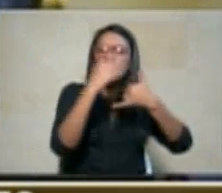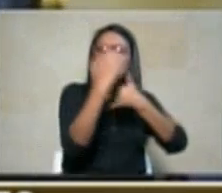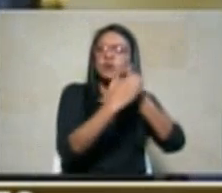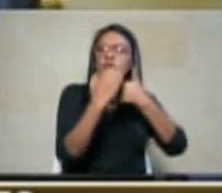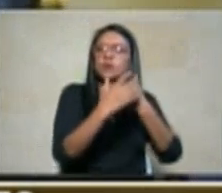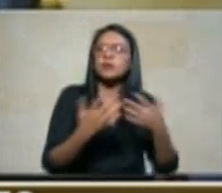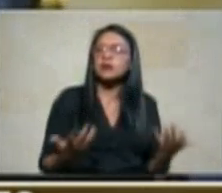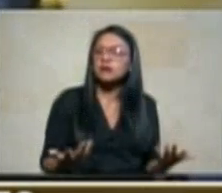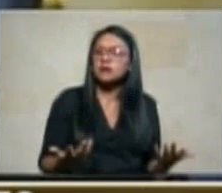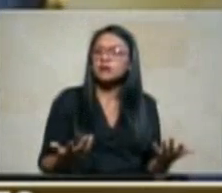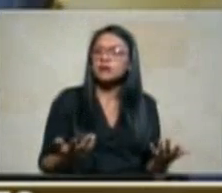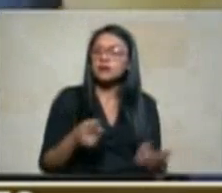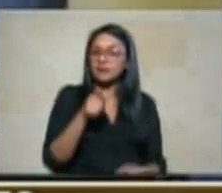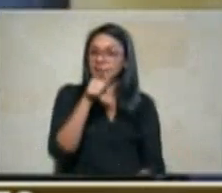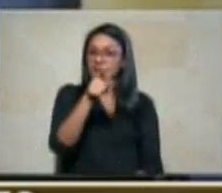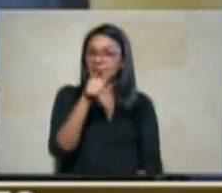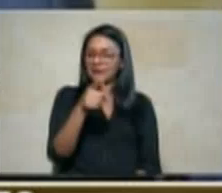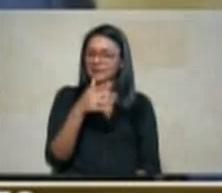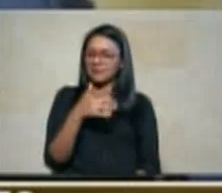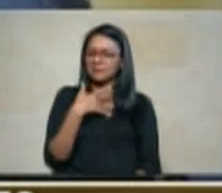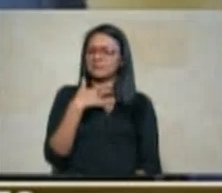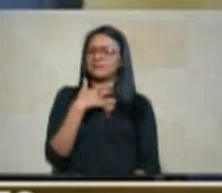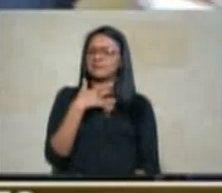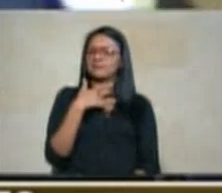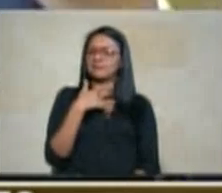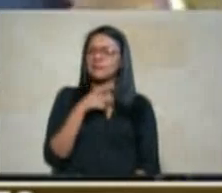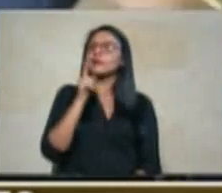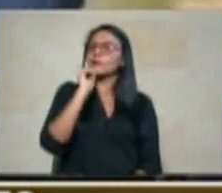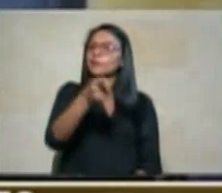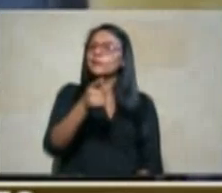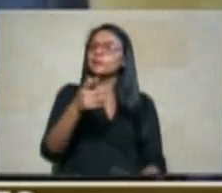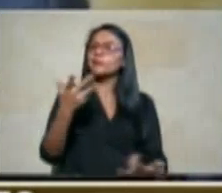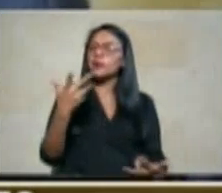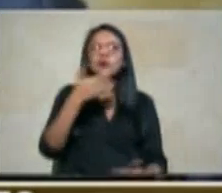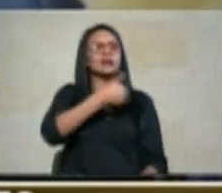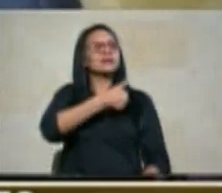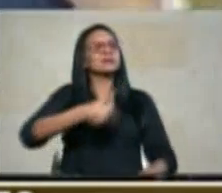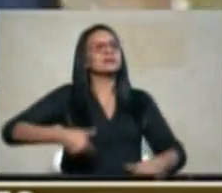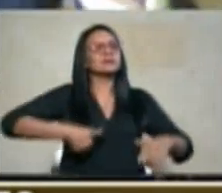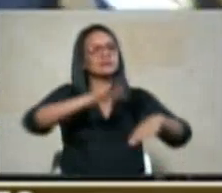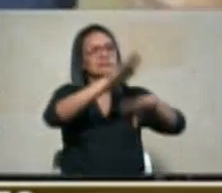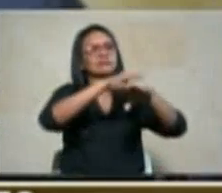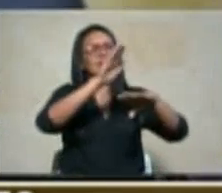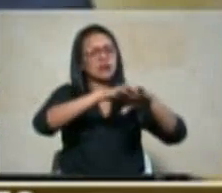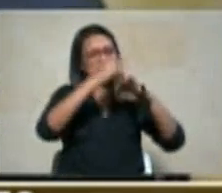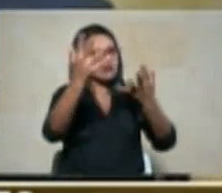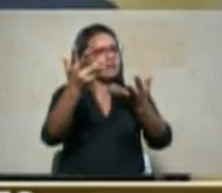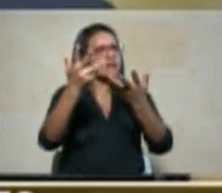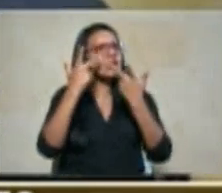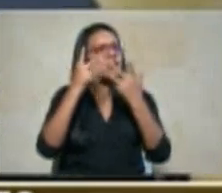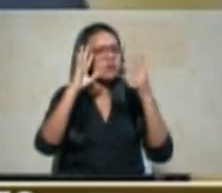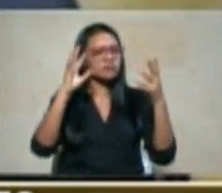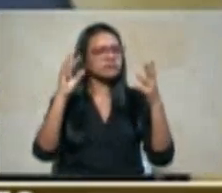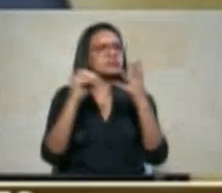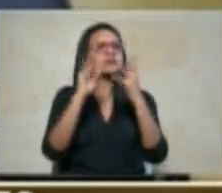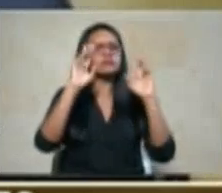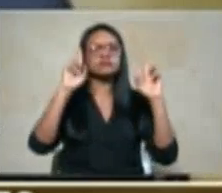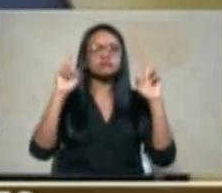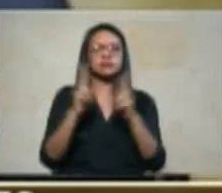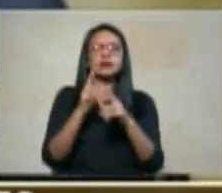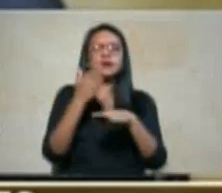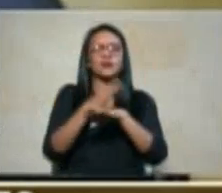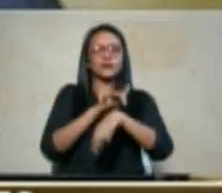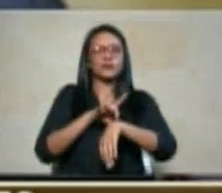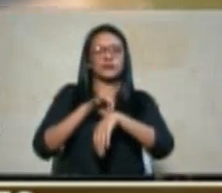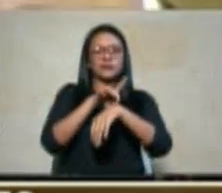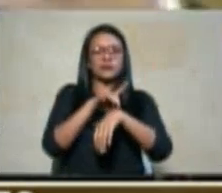señor presidente, quiero escuchar las conclusiones de la doctora María Fernanda. Seguramente que los funcionarios no serán los